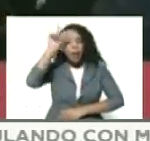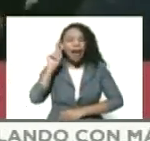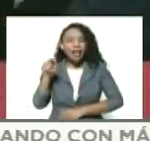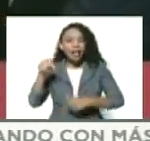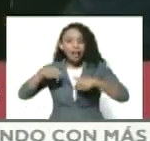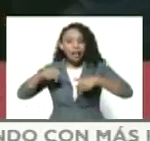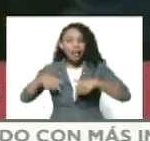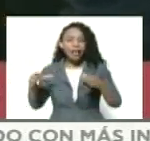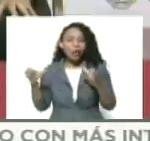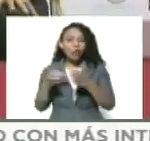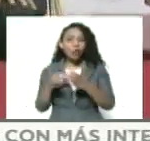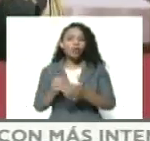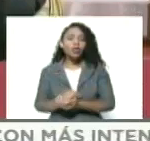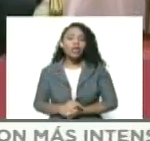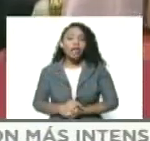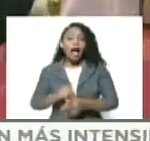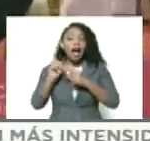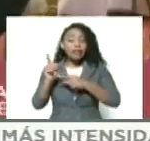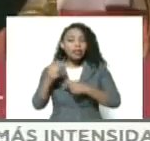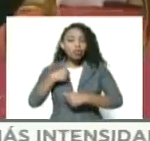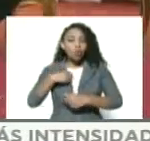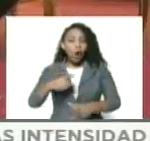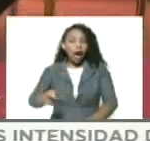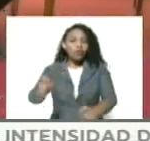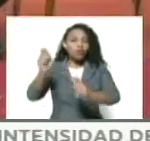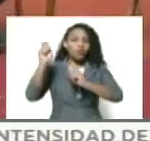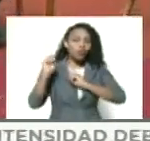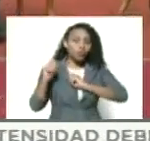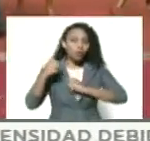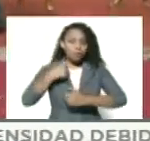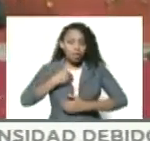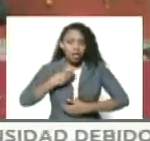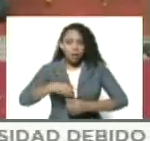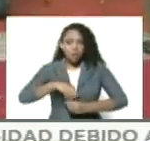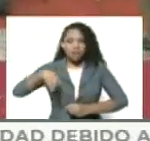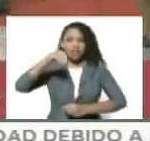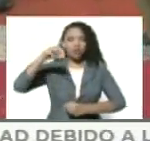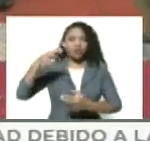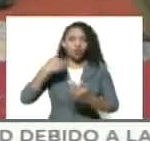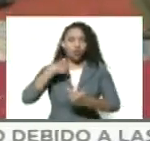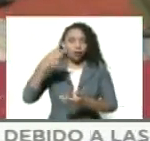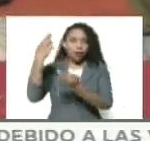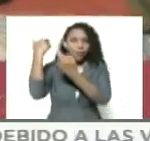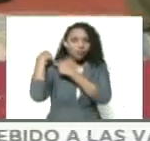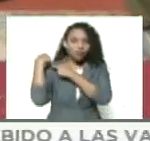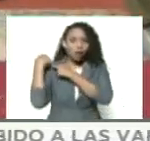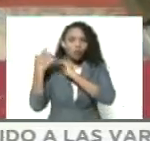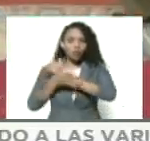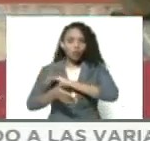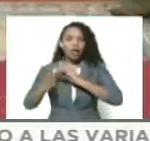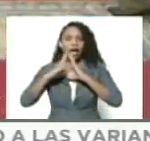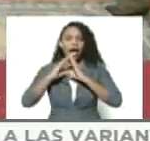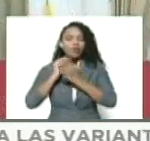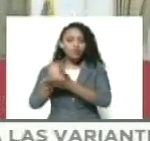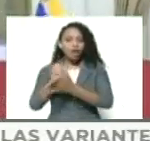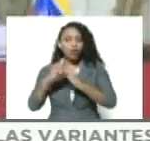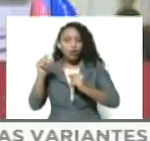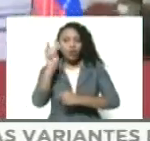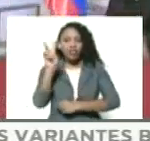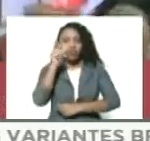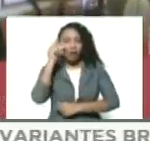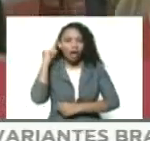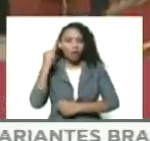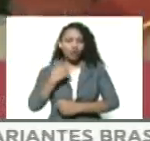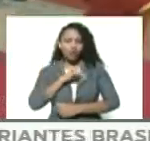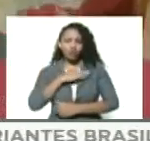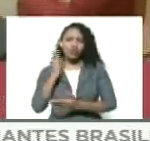reunión y así yo la asumo desde mi espíritu. Y quiero que todas estas cosas ayuden a los venezolanos y a las venezolanas. Siempre estamos a la